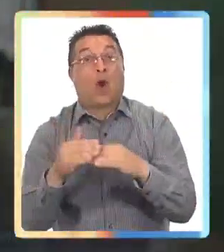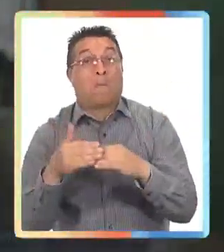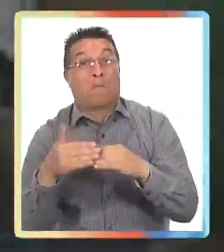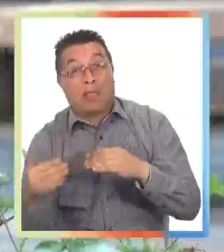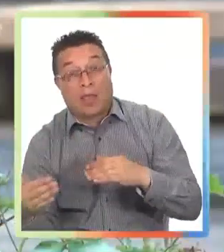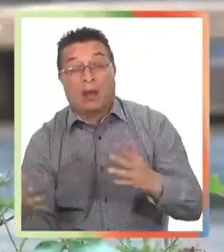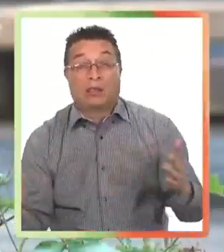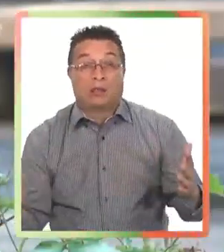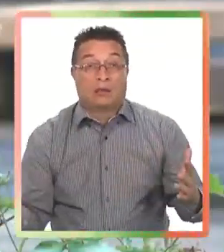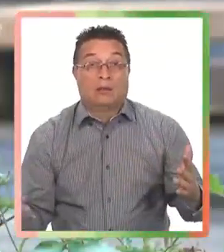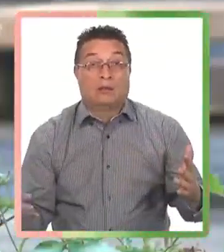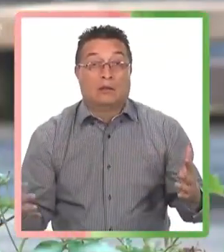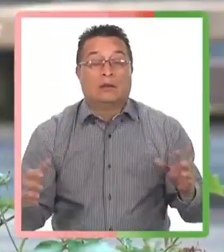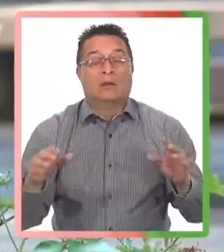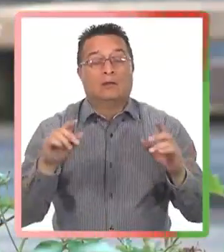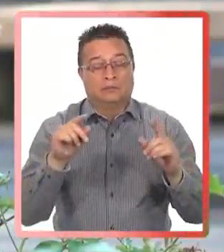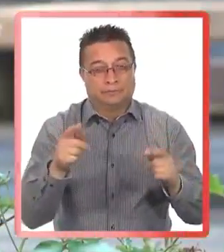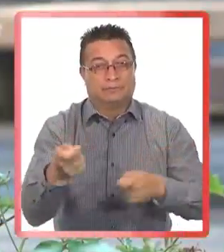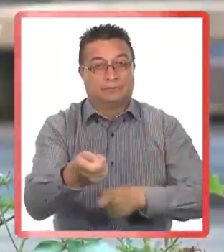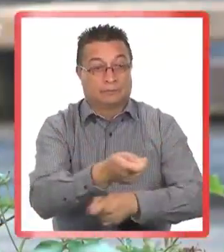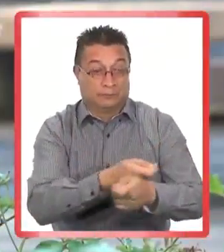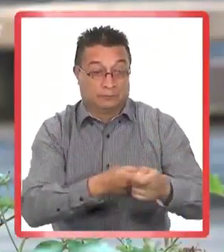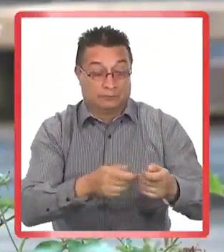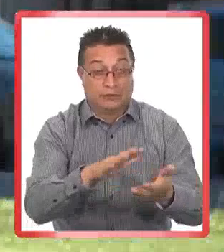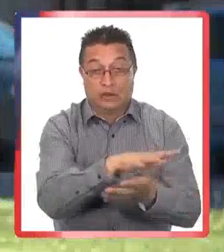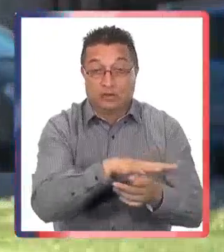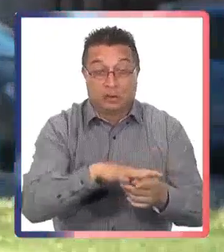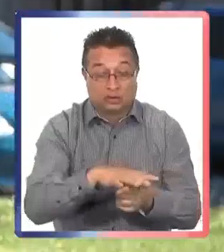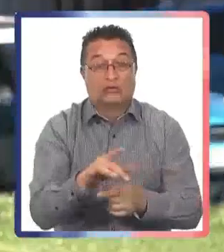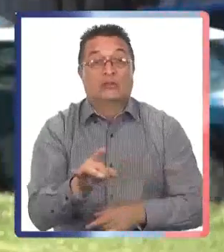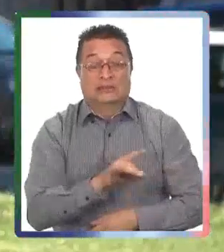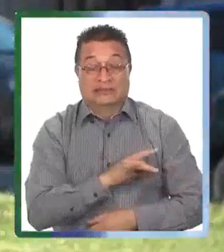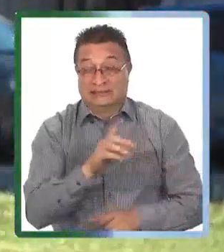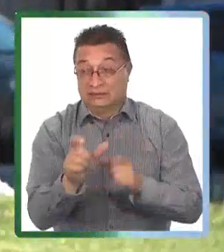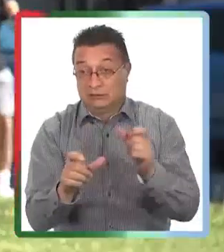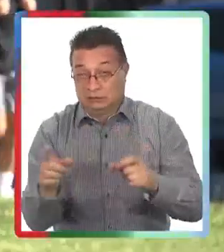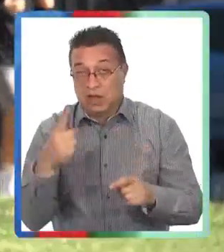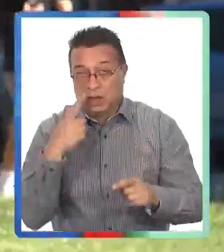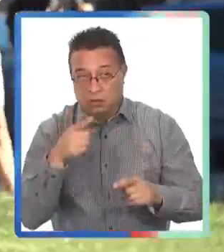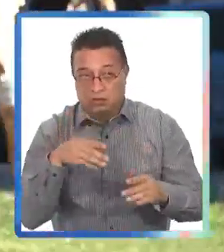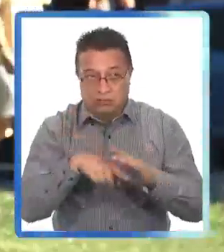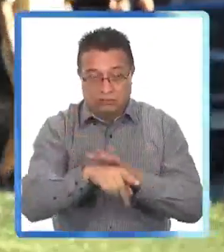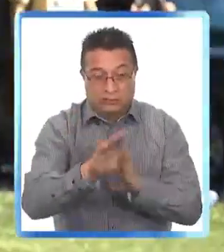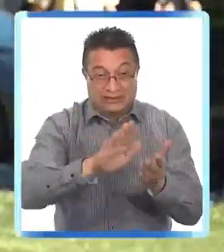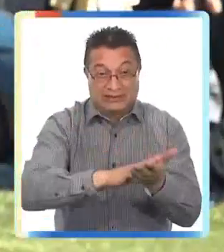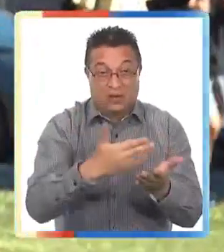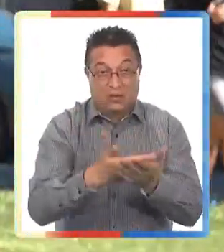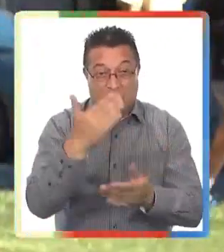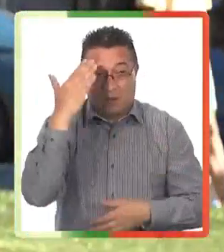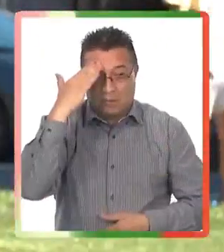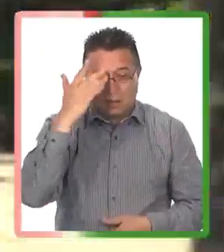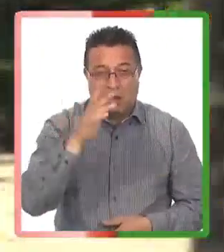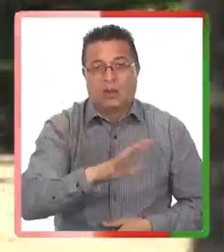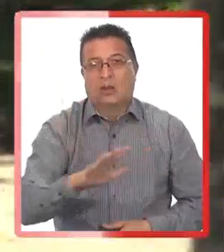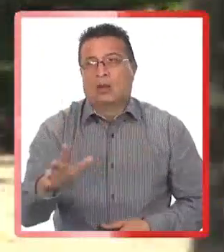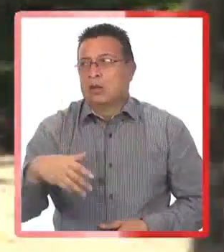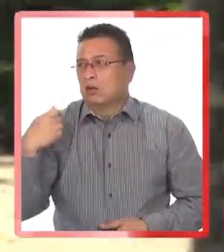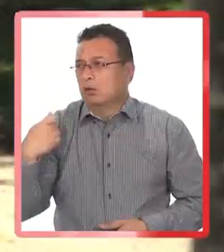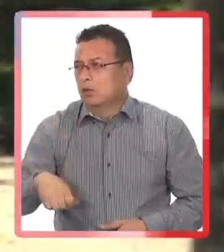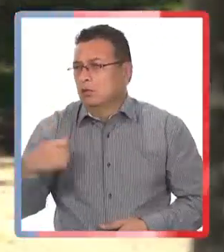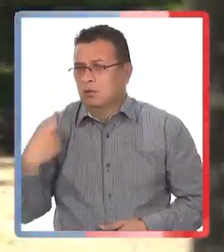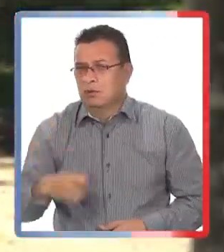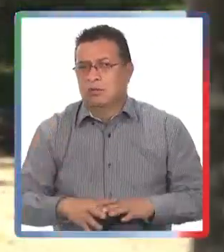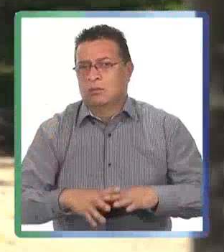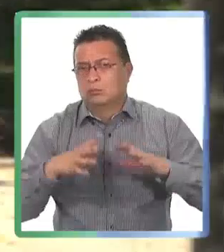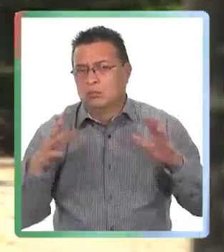más tarde. Ante el escenario económico, la población afirma que acceder a un tratamiento de salud mental es un verdadero